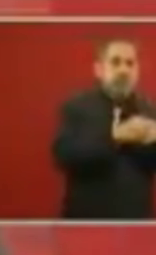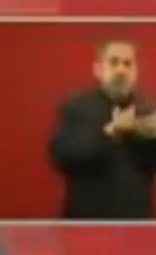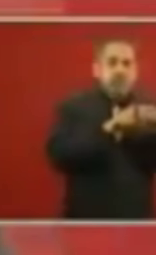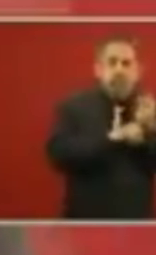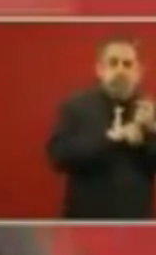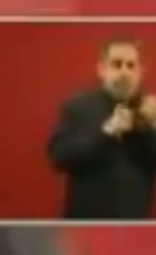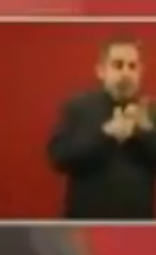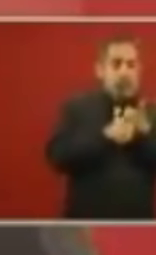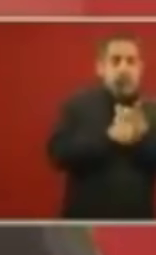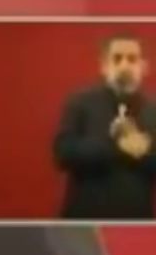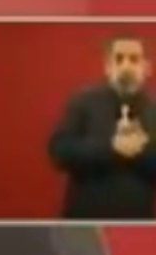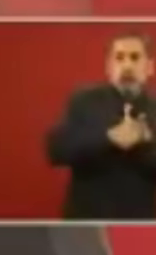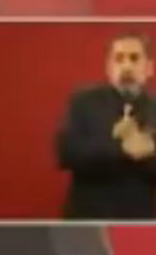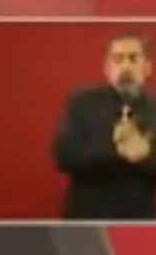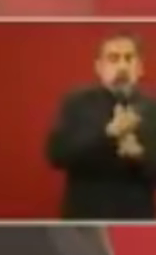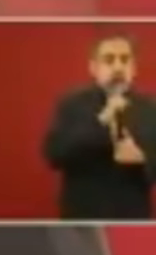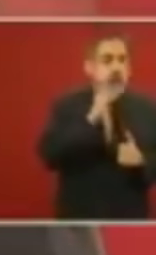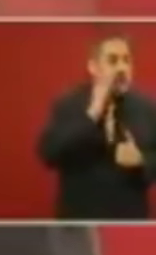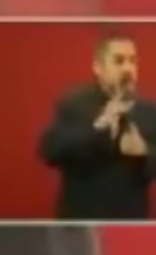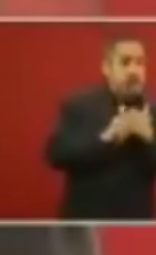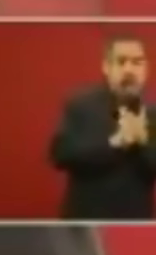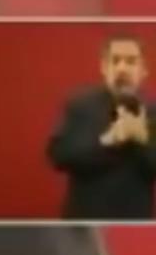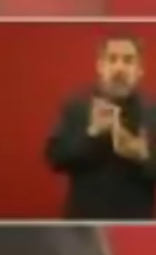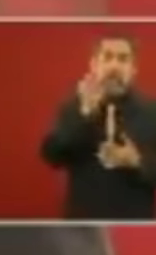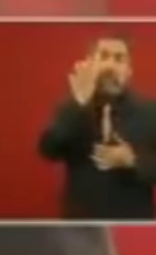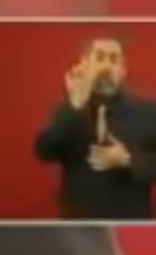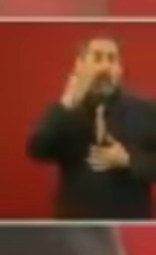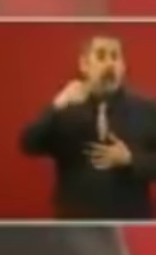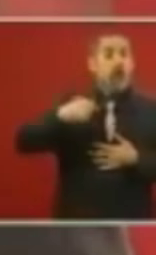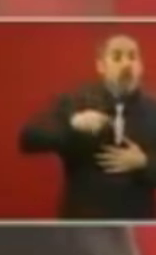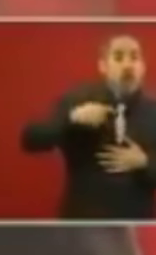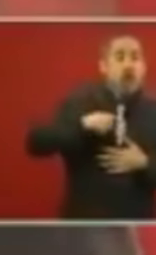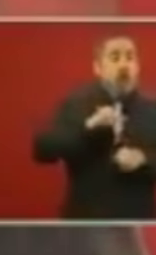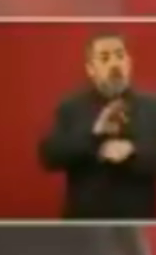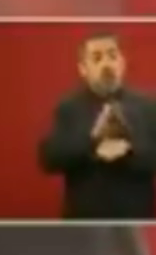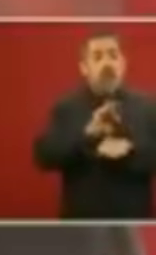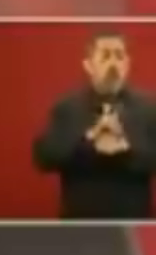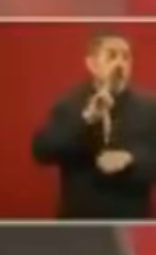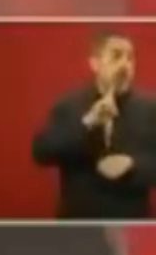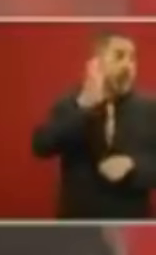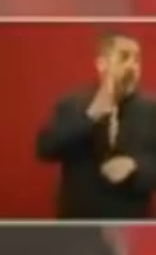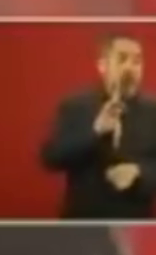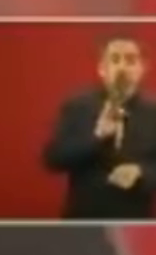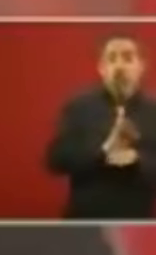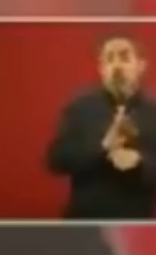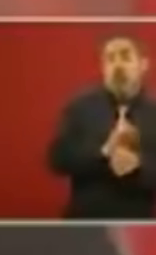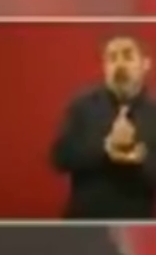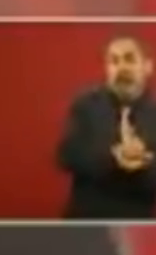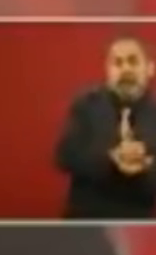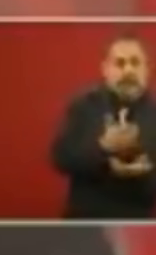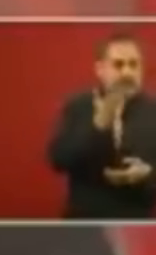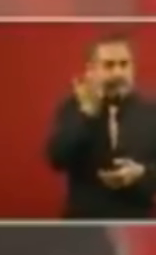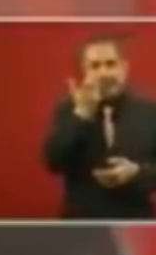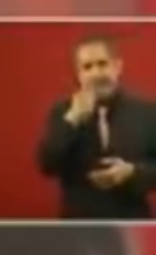disfrazado de feminismo o de lo que